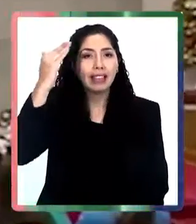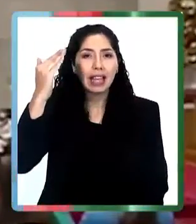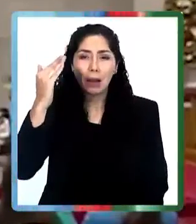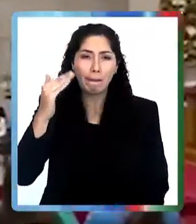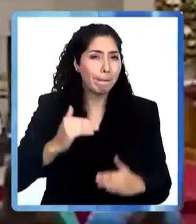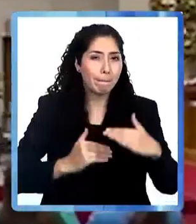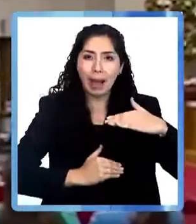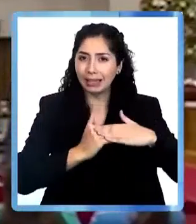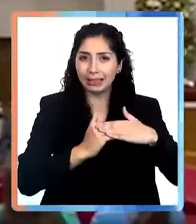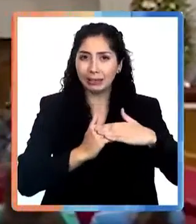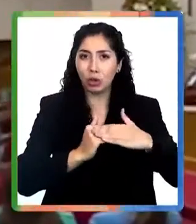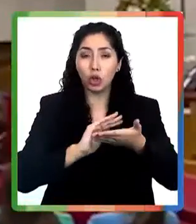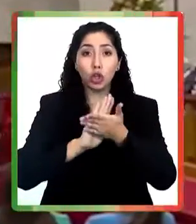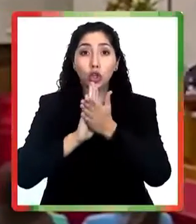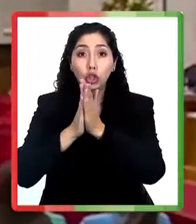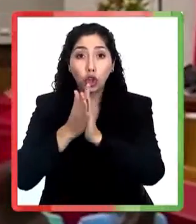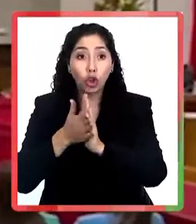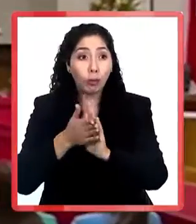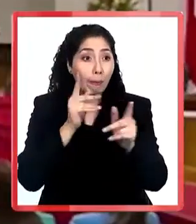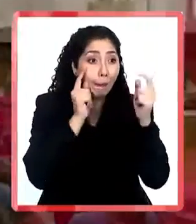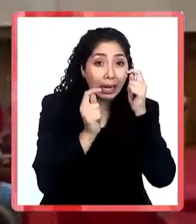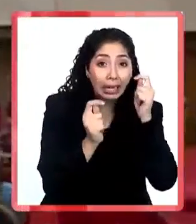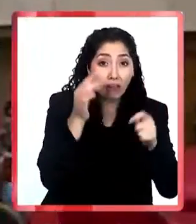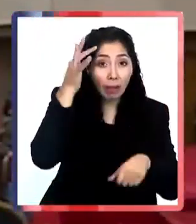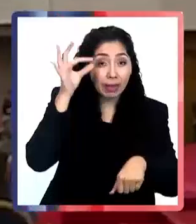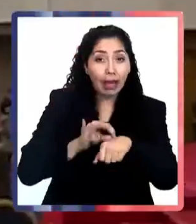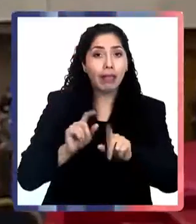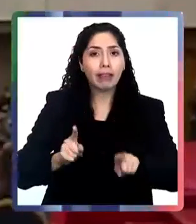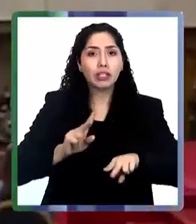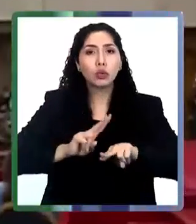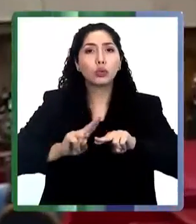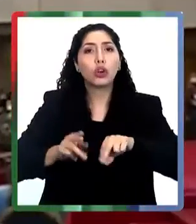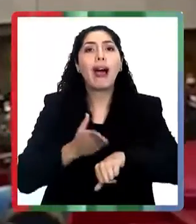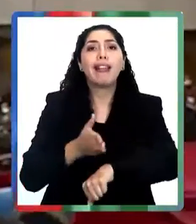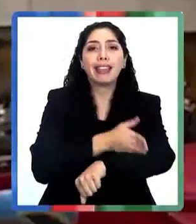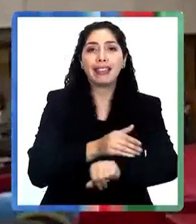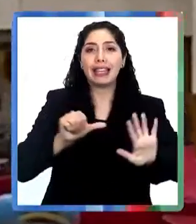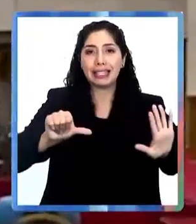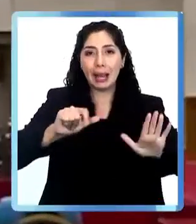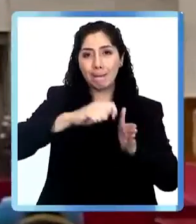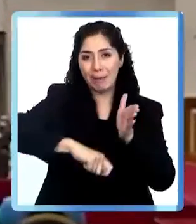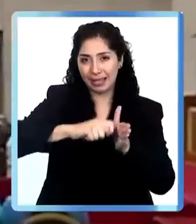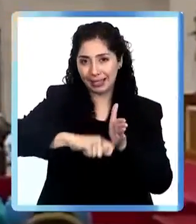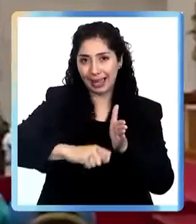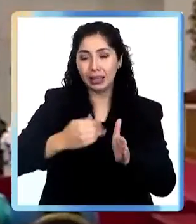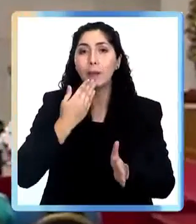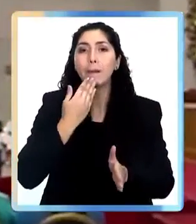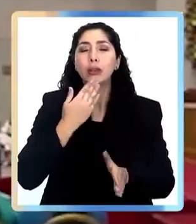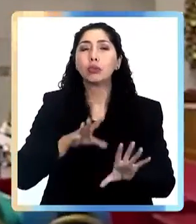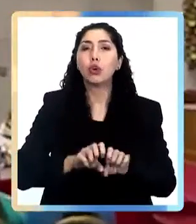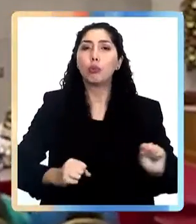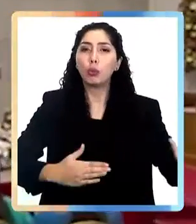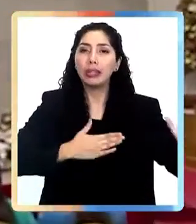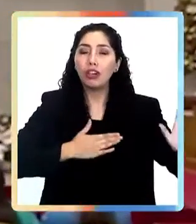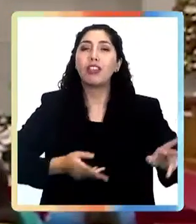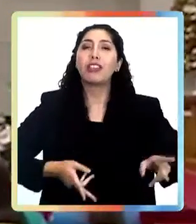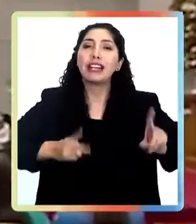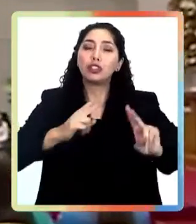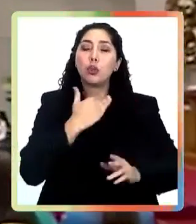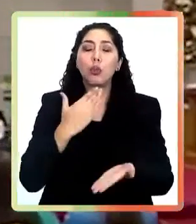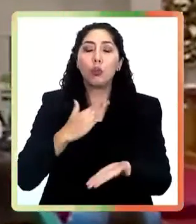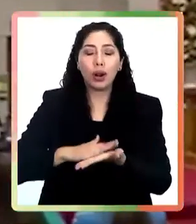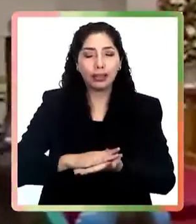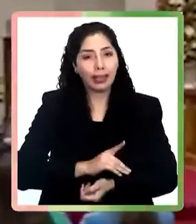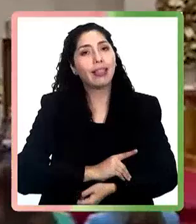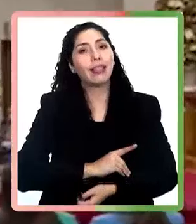sea resuelta antes de seis meses estamos comprometidos también con el derecho a los cuidados para creativos y una muerte digna